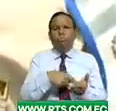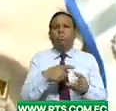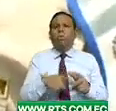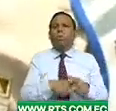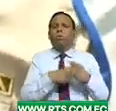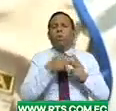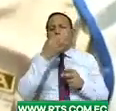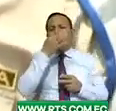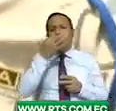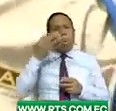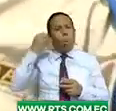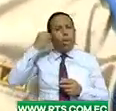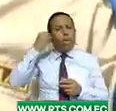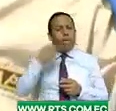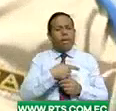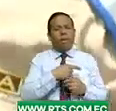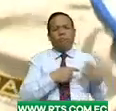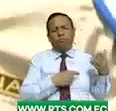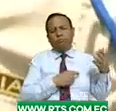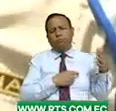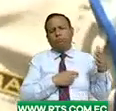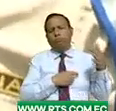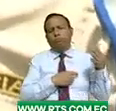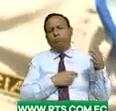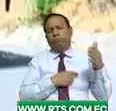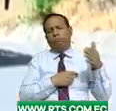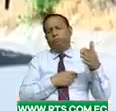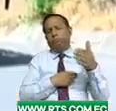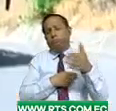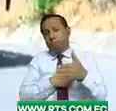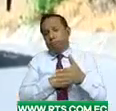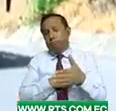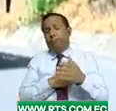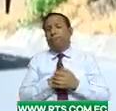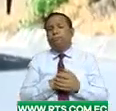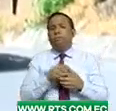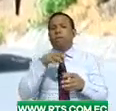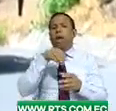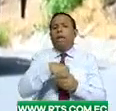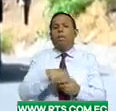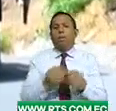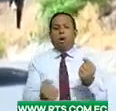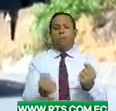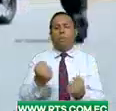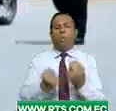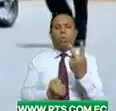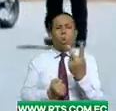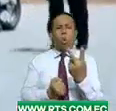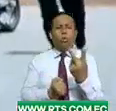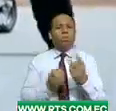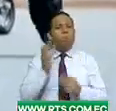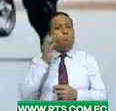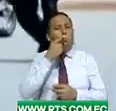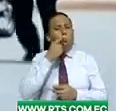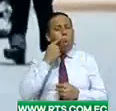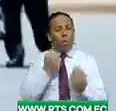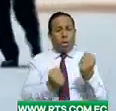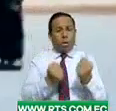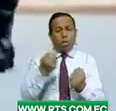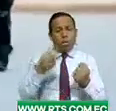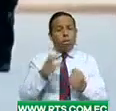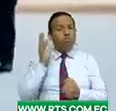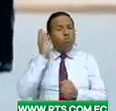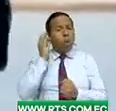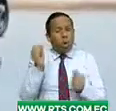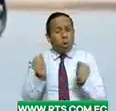de Sucumbíos, no detallan exactamente. En el camión viajaban dos personas, el conductor y una mujer como acompañante, quienes resultaron